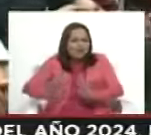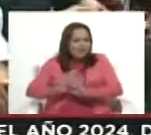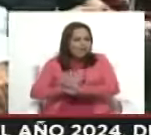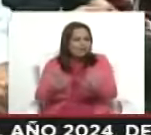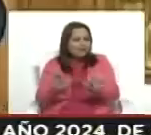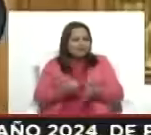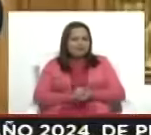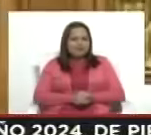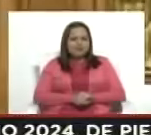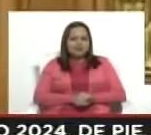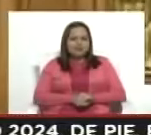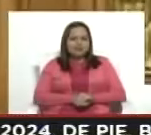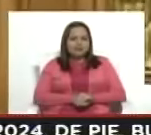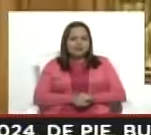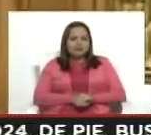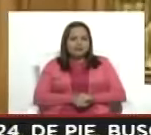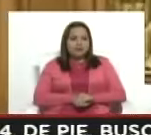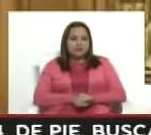Y,